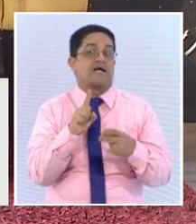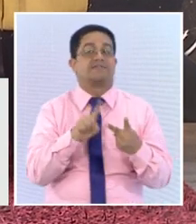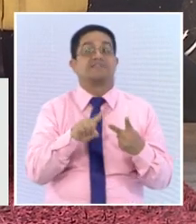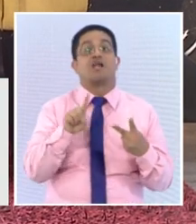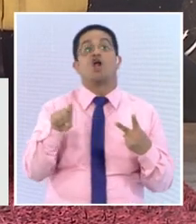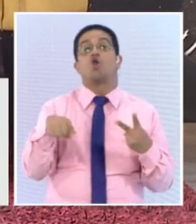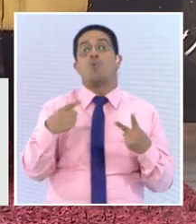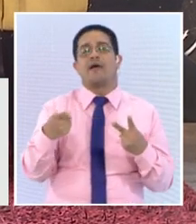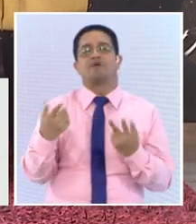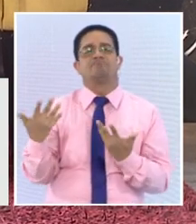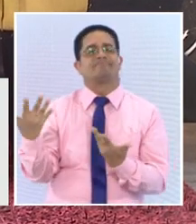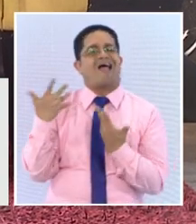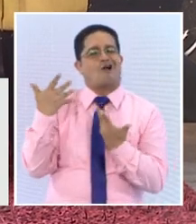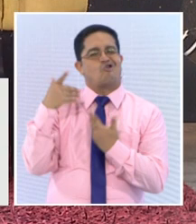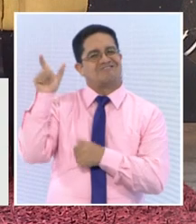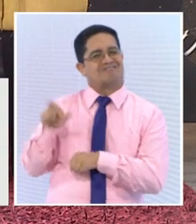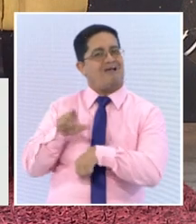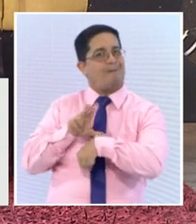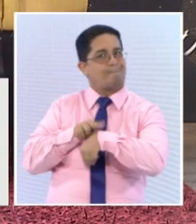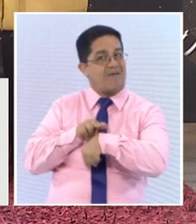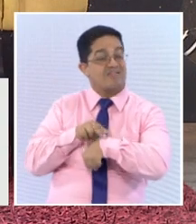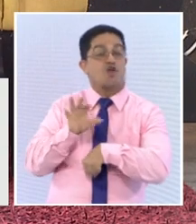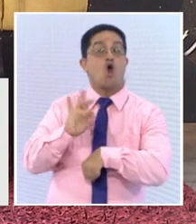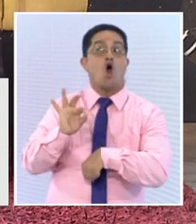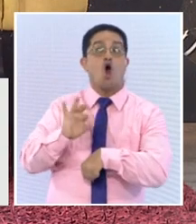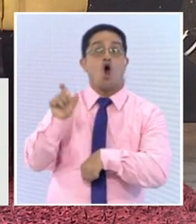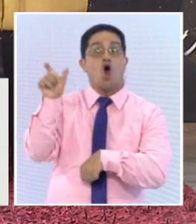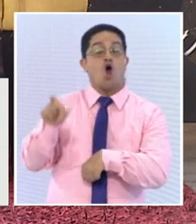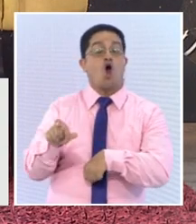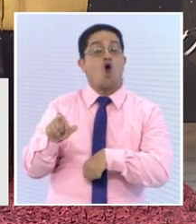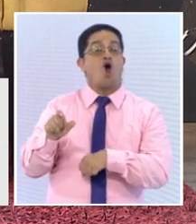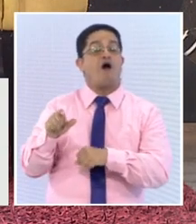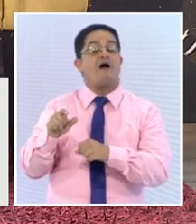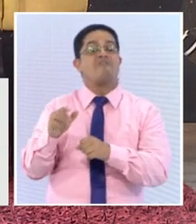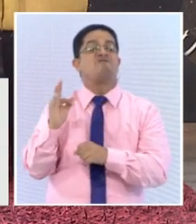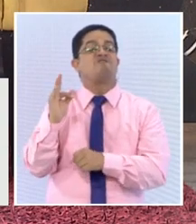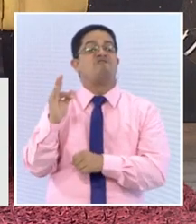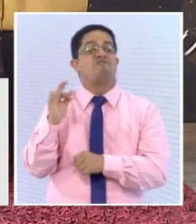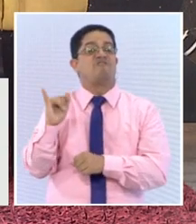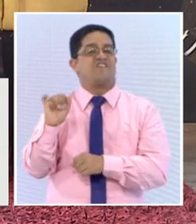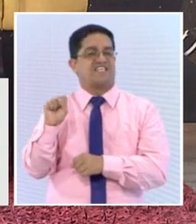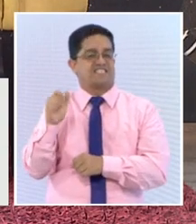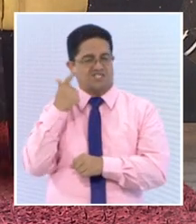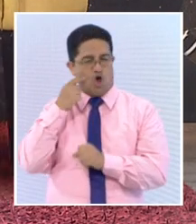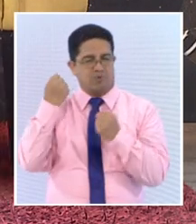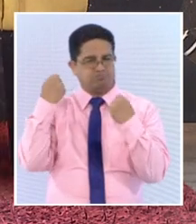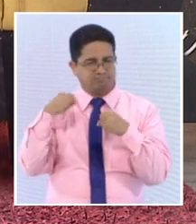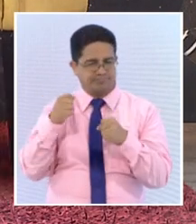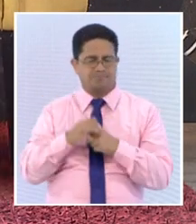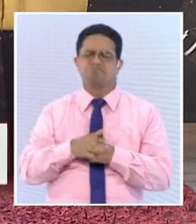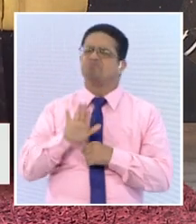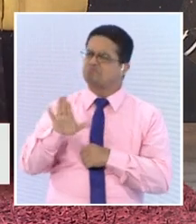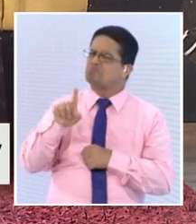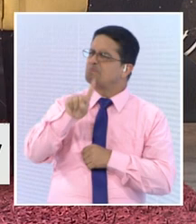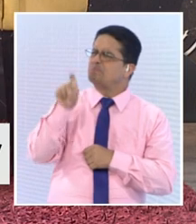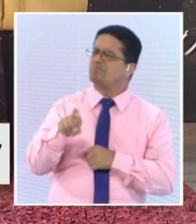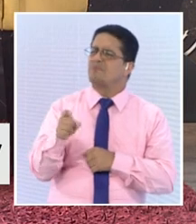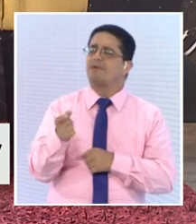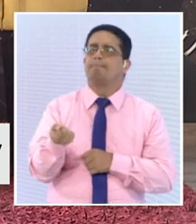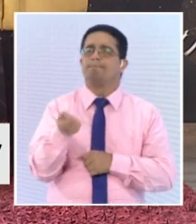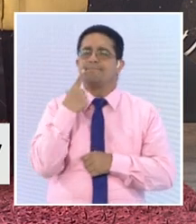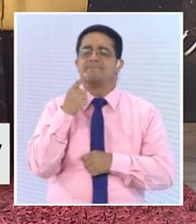nos aconseja o nuestro médico o nuestro fisioterapeuta. Ahora, ¿es cierto que tomando calcio,